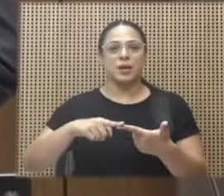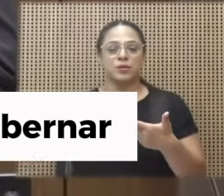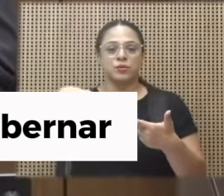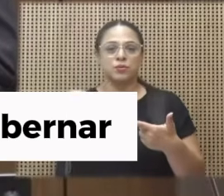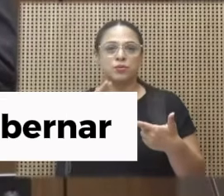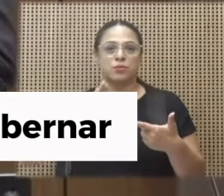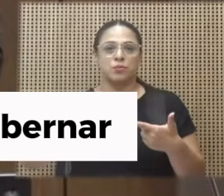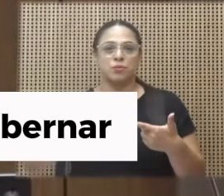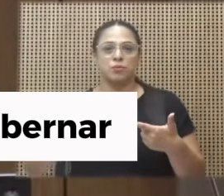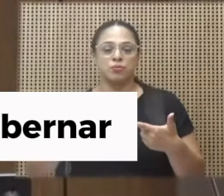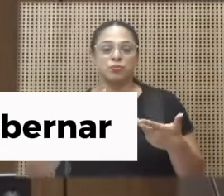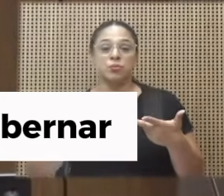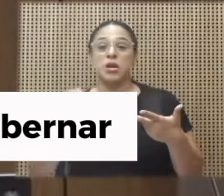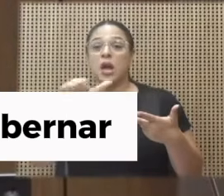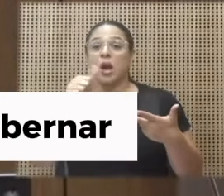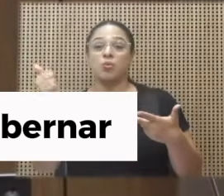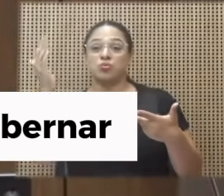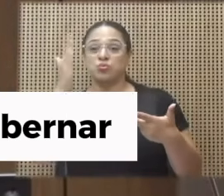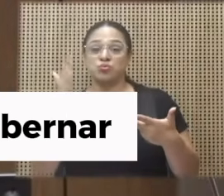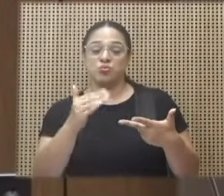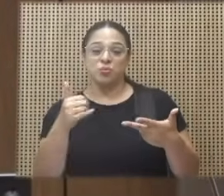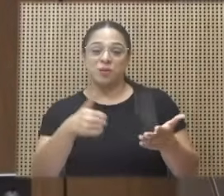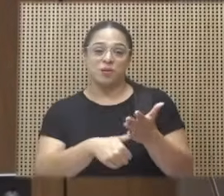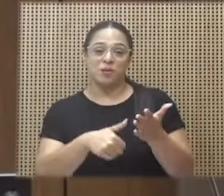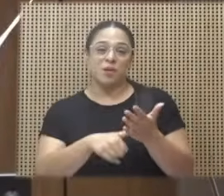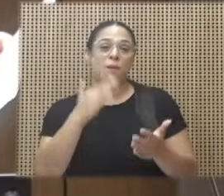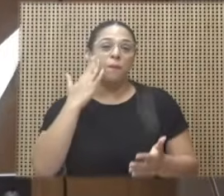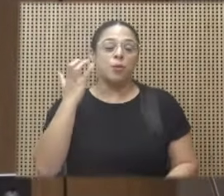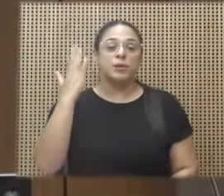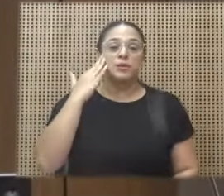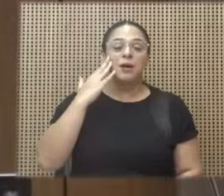elegido porque sabe que no son capaces de gobernar.